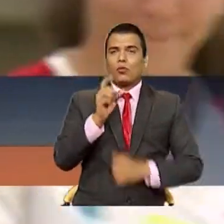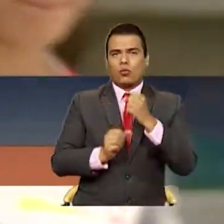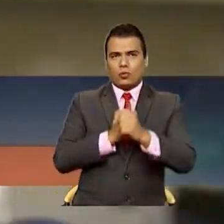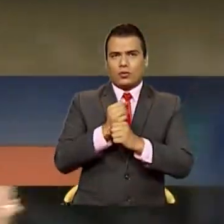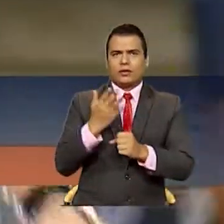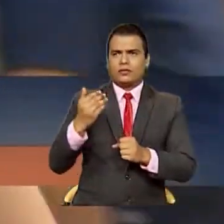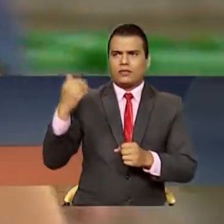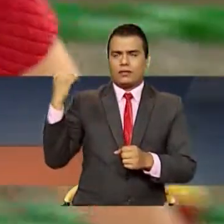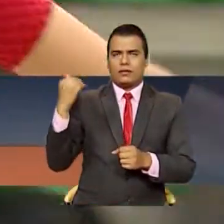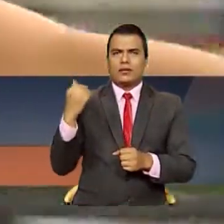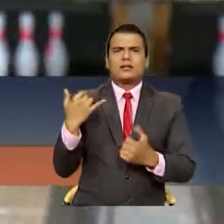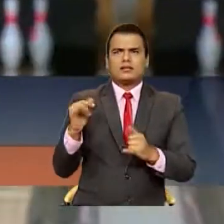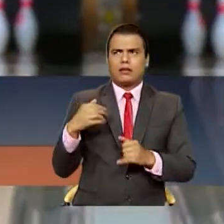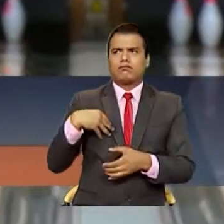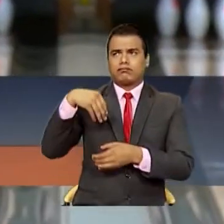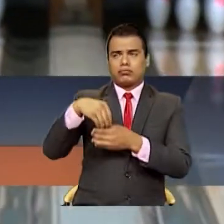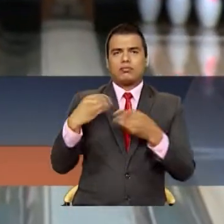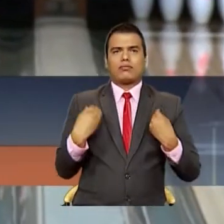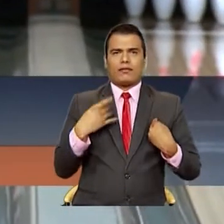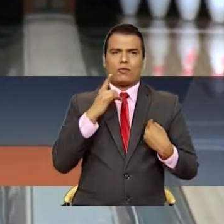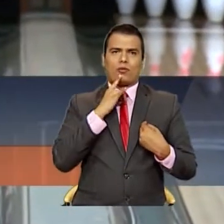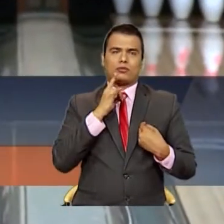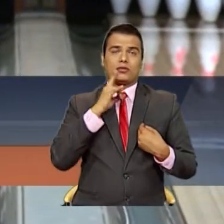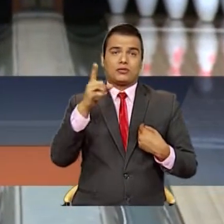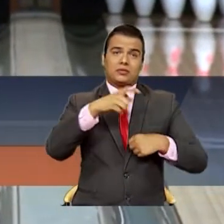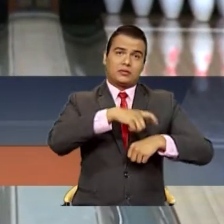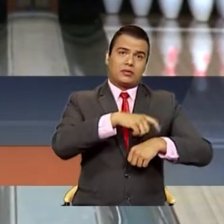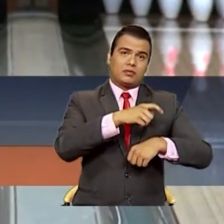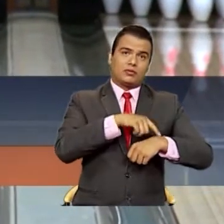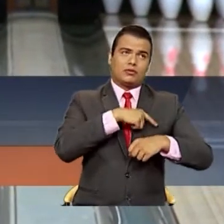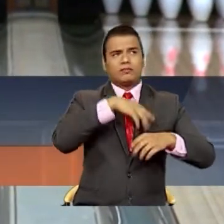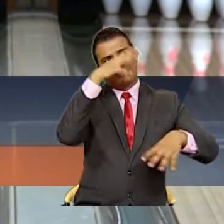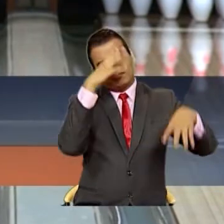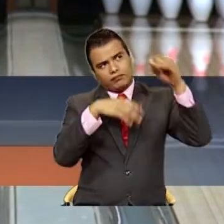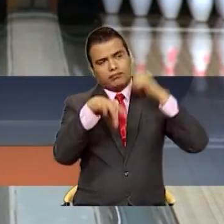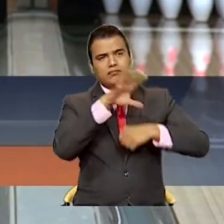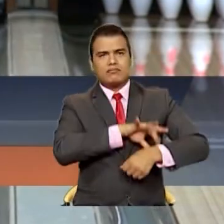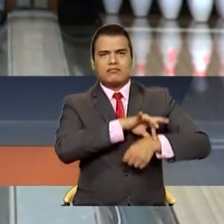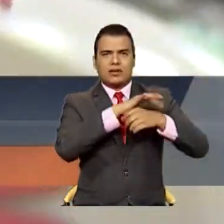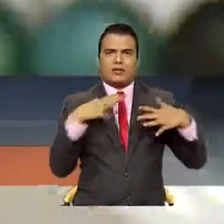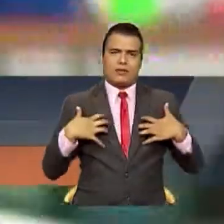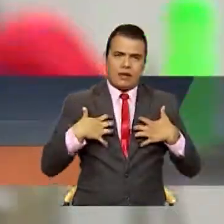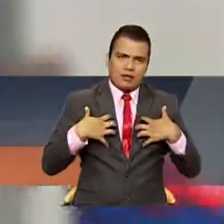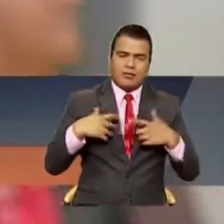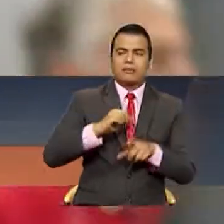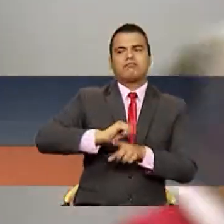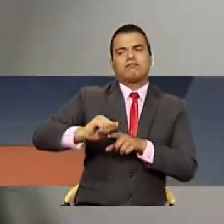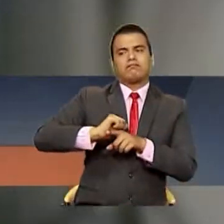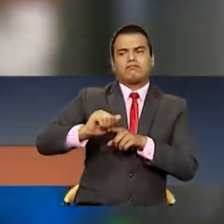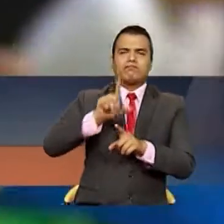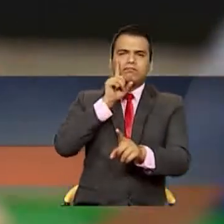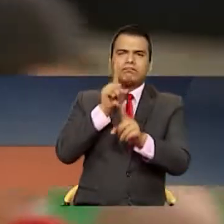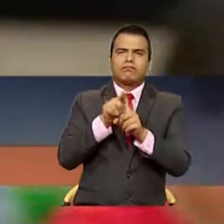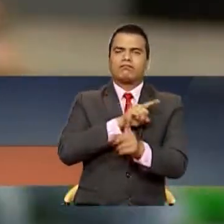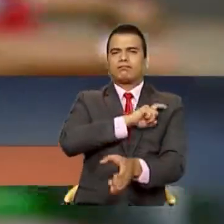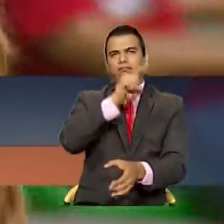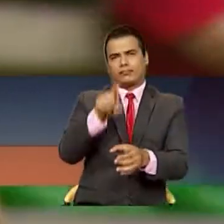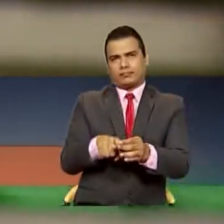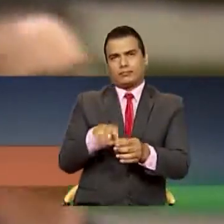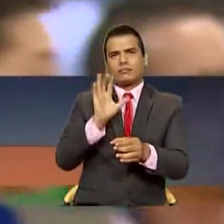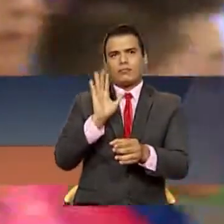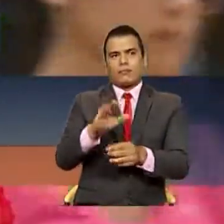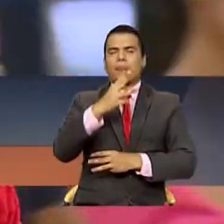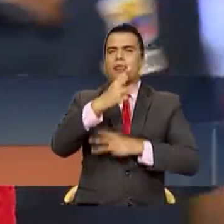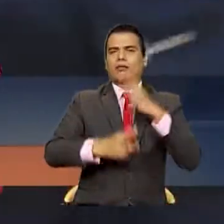en Illinois y divide el tiempo entre sus clases de veterinaria y sus entrenamientos para su participación en el Mundial de